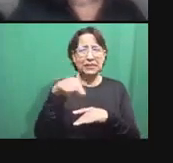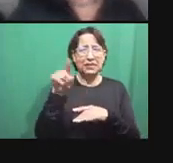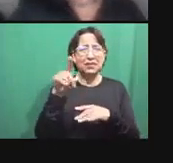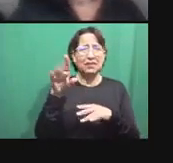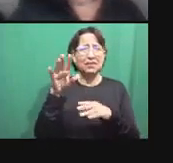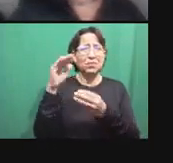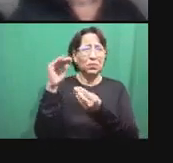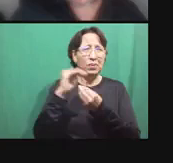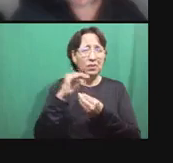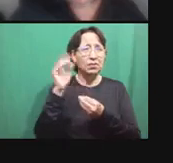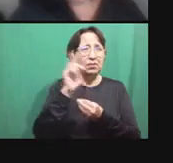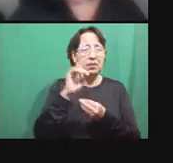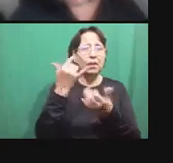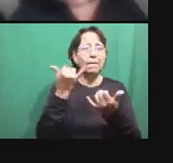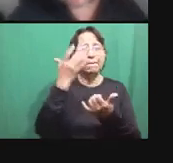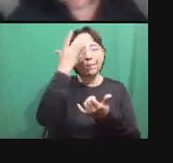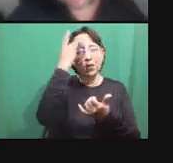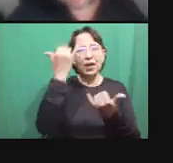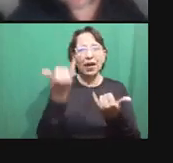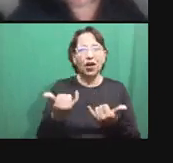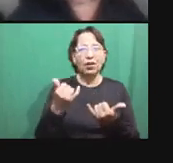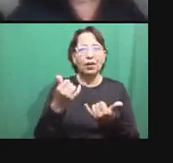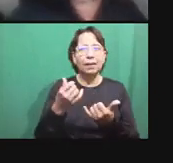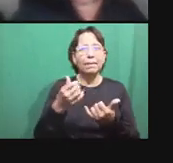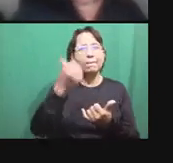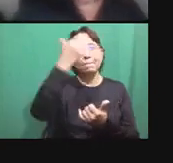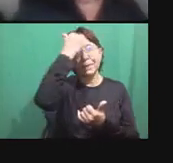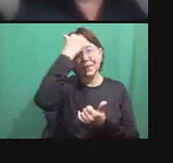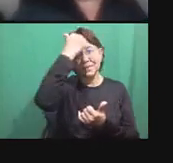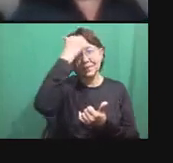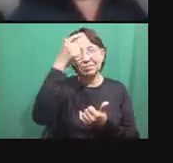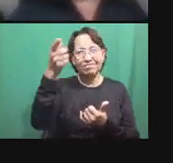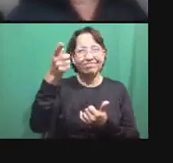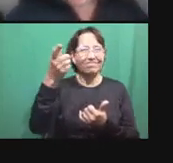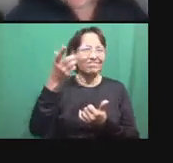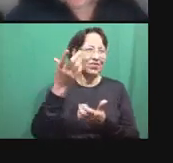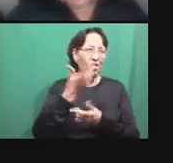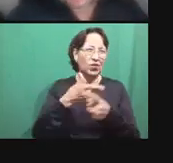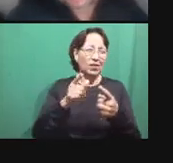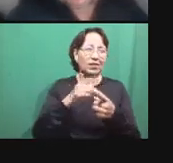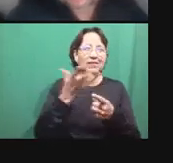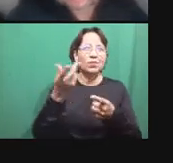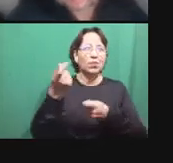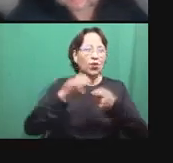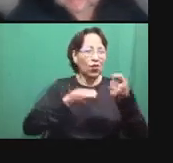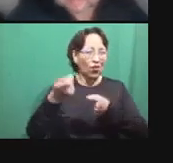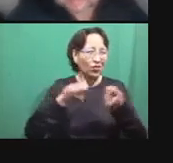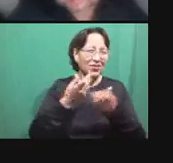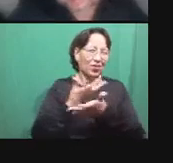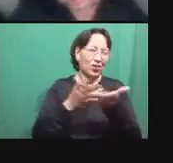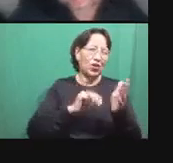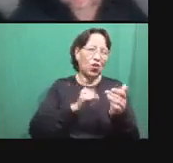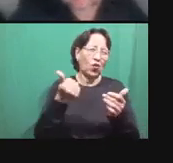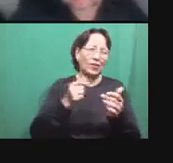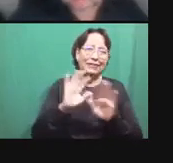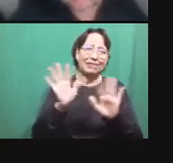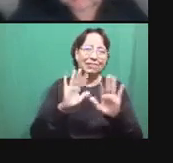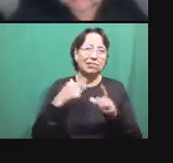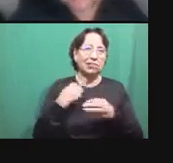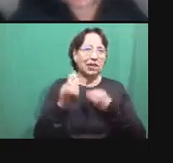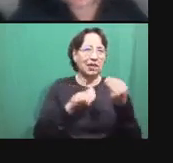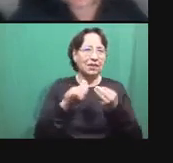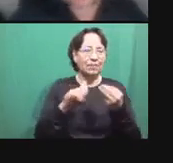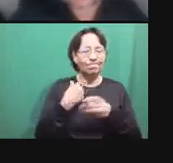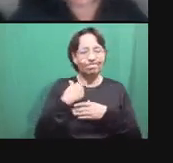de movilidad, por ejemplo, o de rentabilidad económica. Y lo que hice fue hacer una serie de